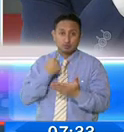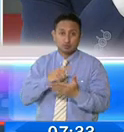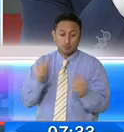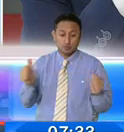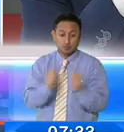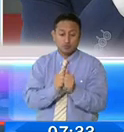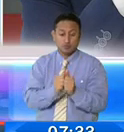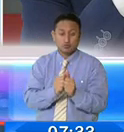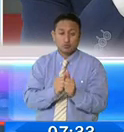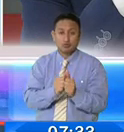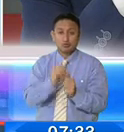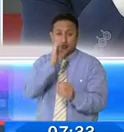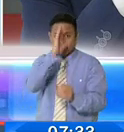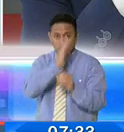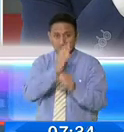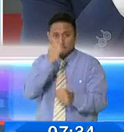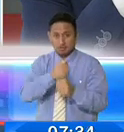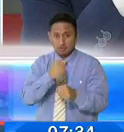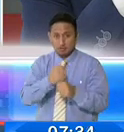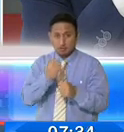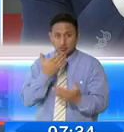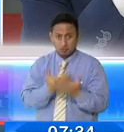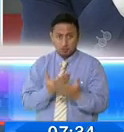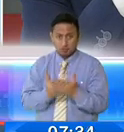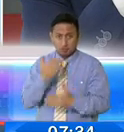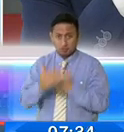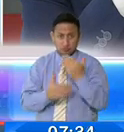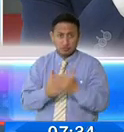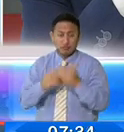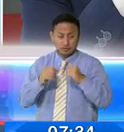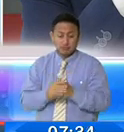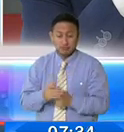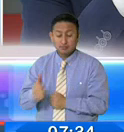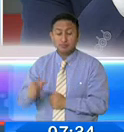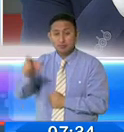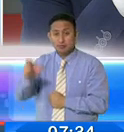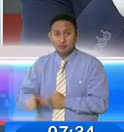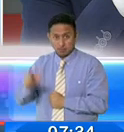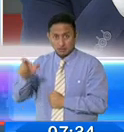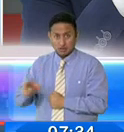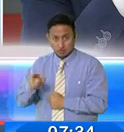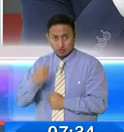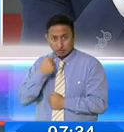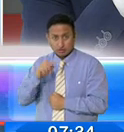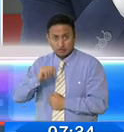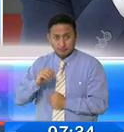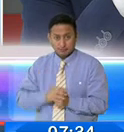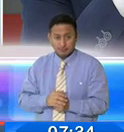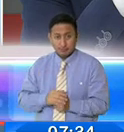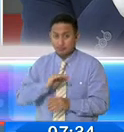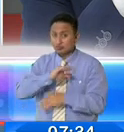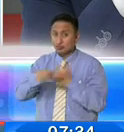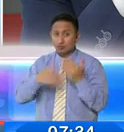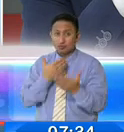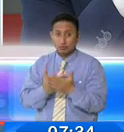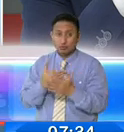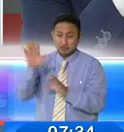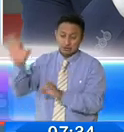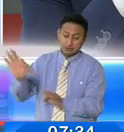se ha avanzado ya muchísimo en las propuestas, propuestas de los ciudadanos. En este momento se están sistematizando las propuestas